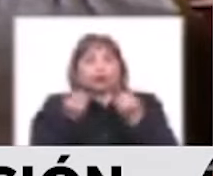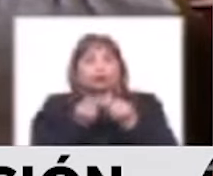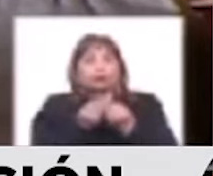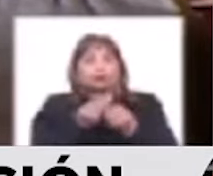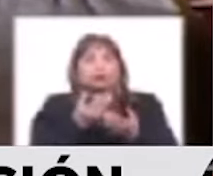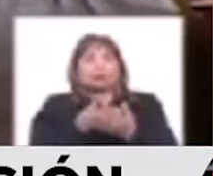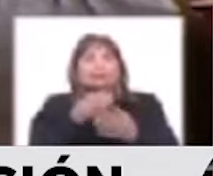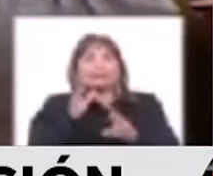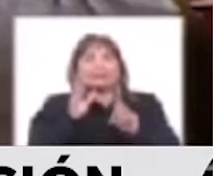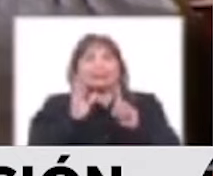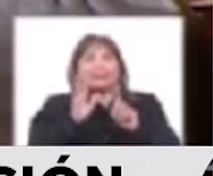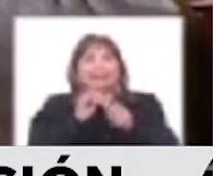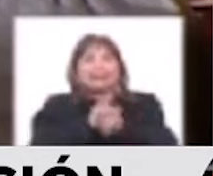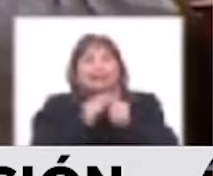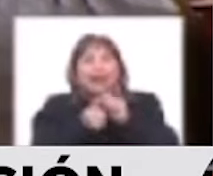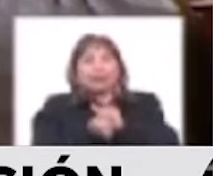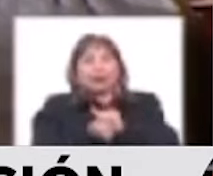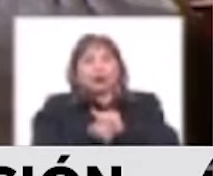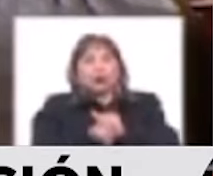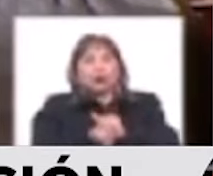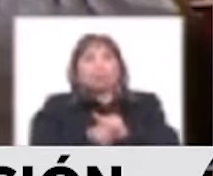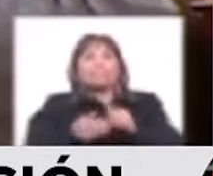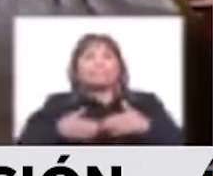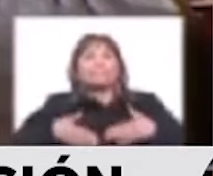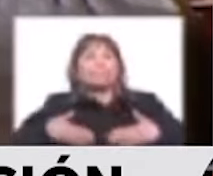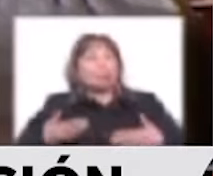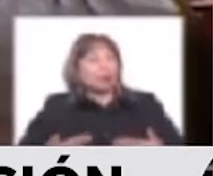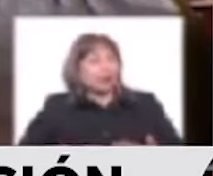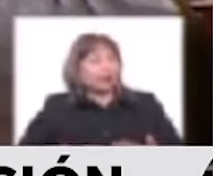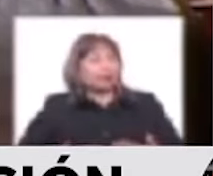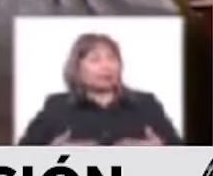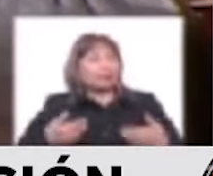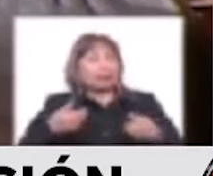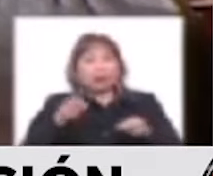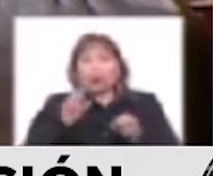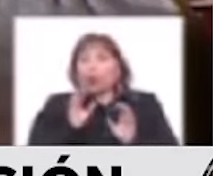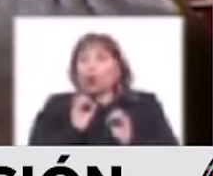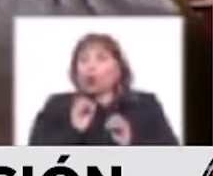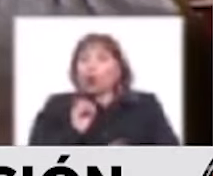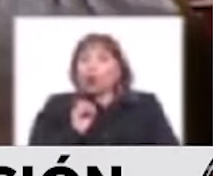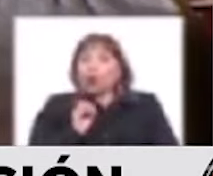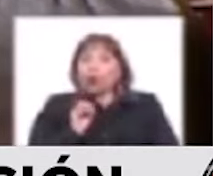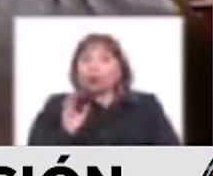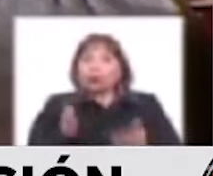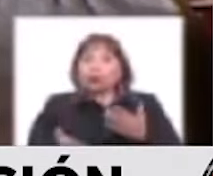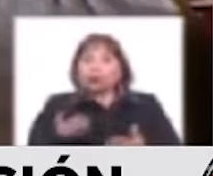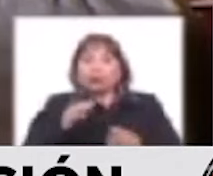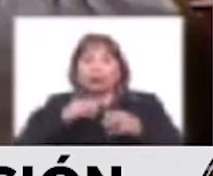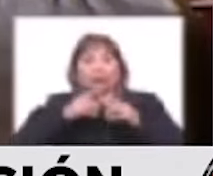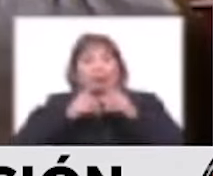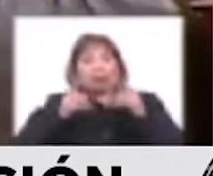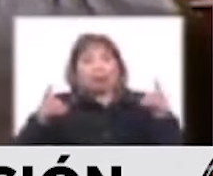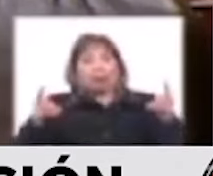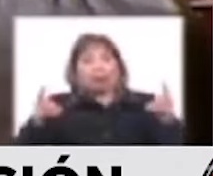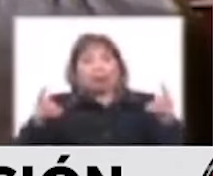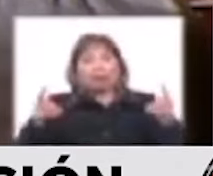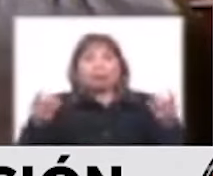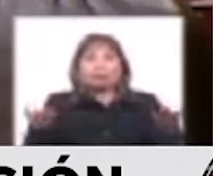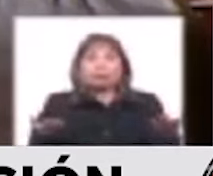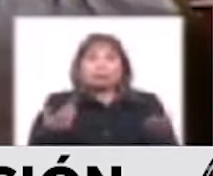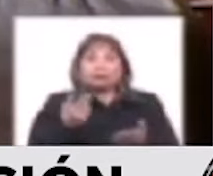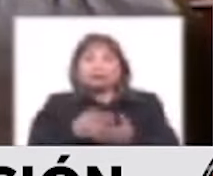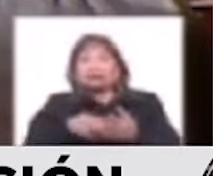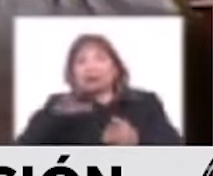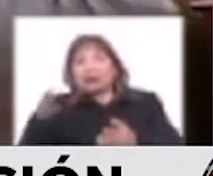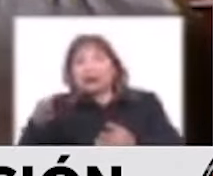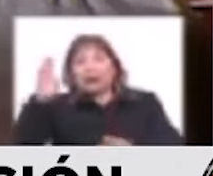esta moción de interpelación, eran 33 firmas. Sin embargo, el día de hoy se dio cuenta en el pleno que se retiró una